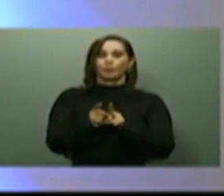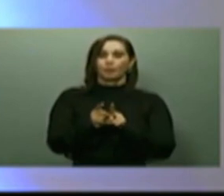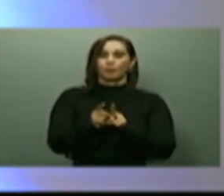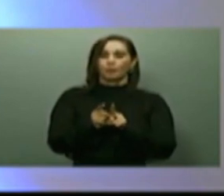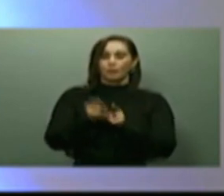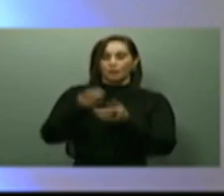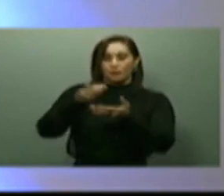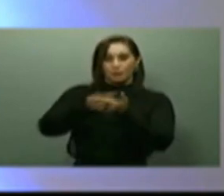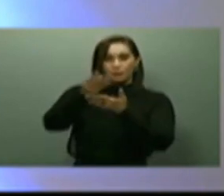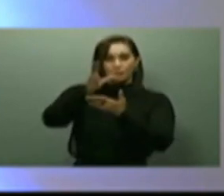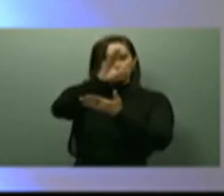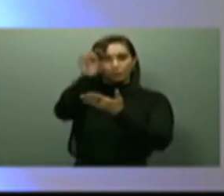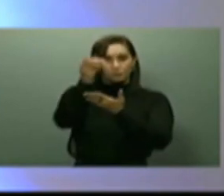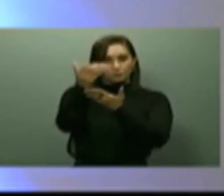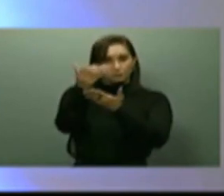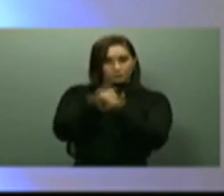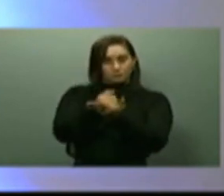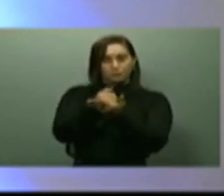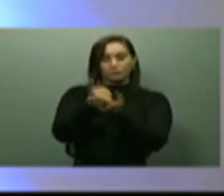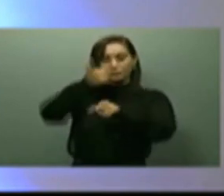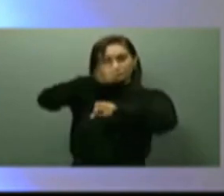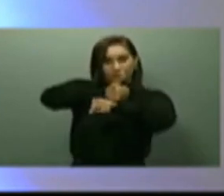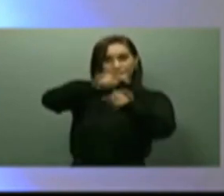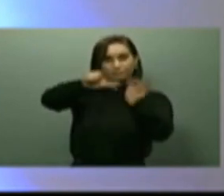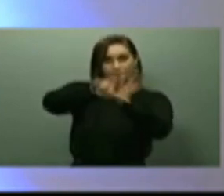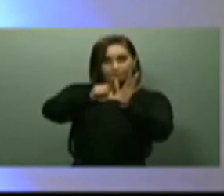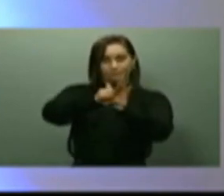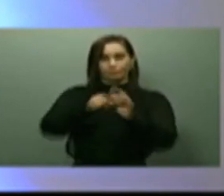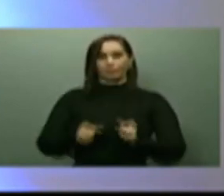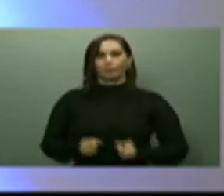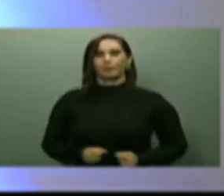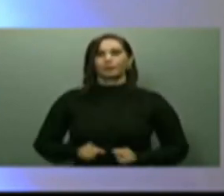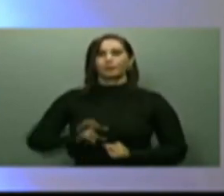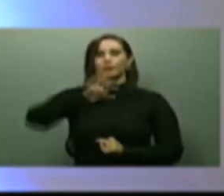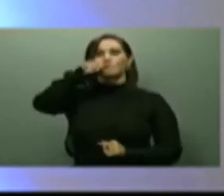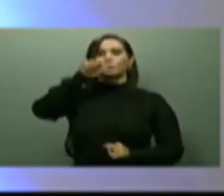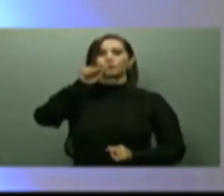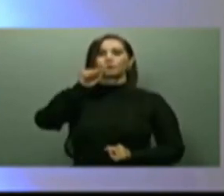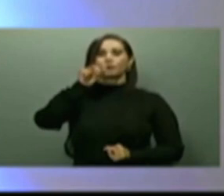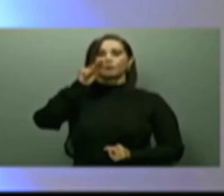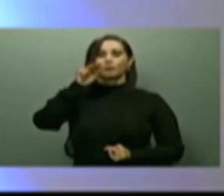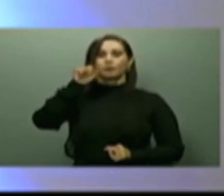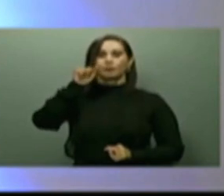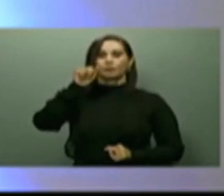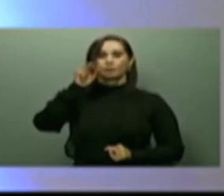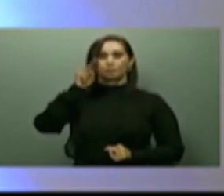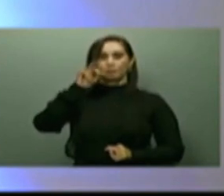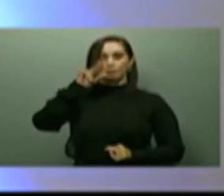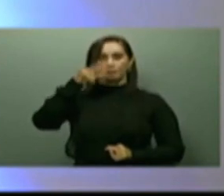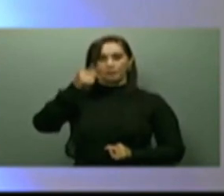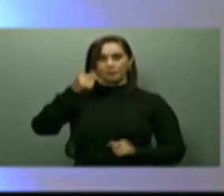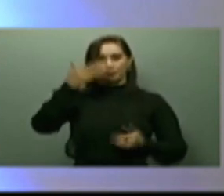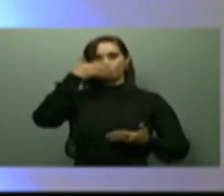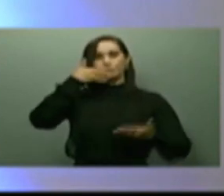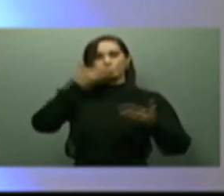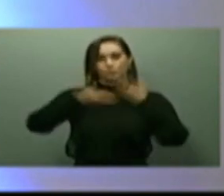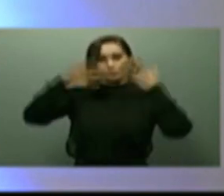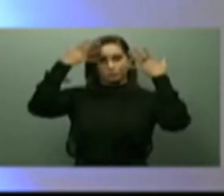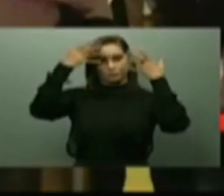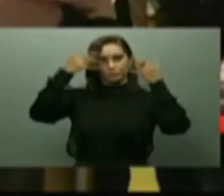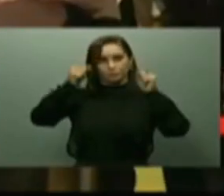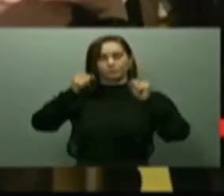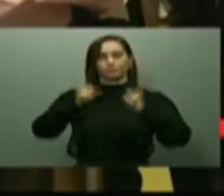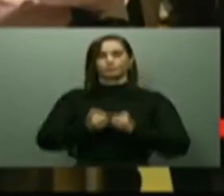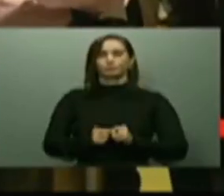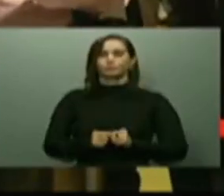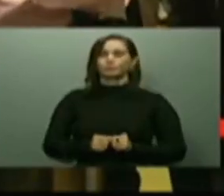los impuestos que tienen que ser con una ley. Joan Vargas. Buenas noches, señor presidente. Entre las principales demandas de